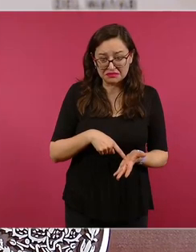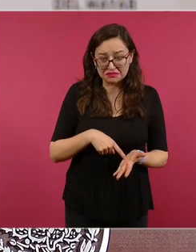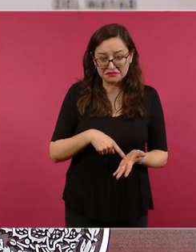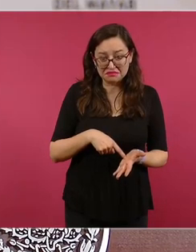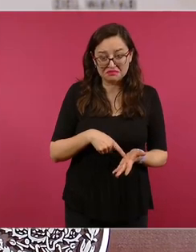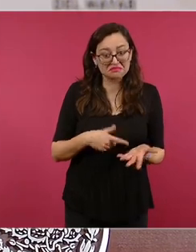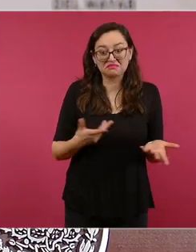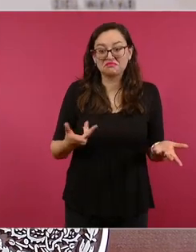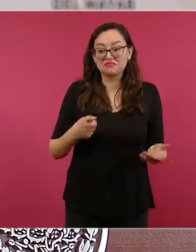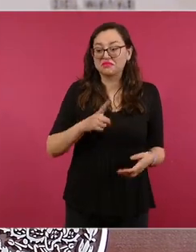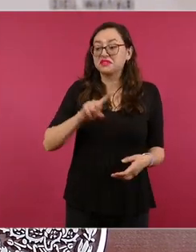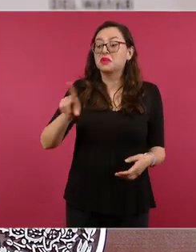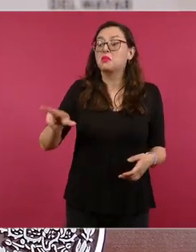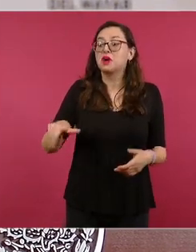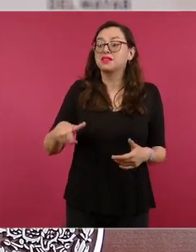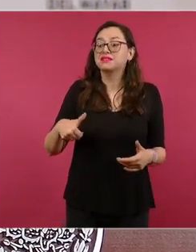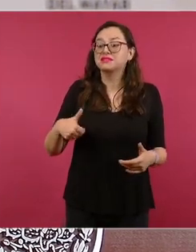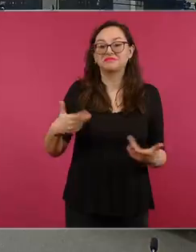Nada.